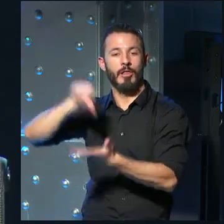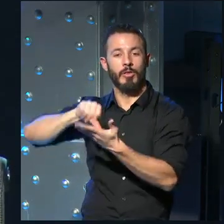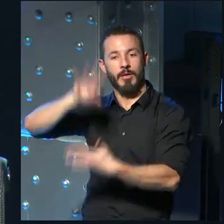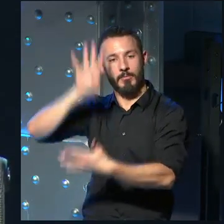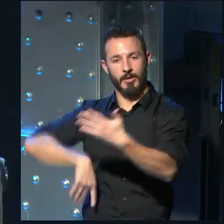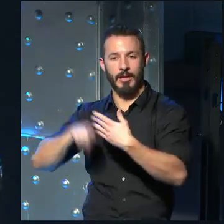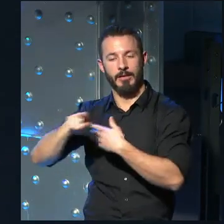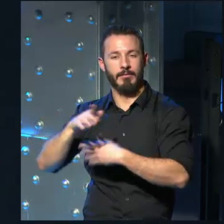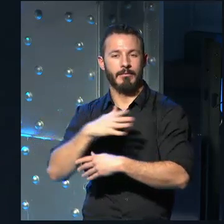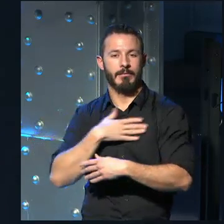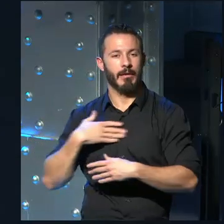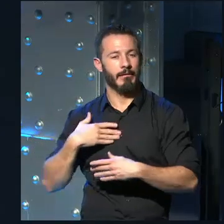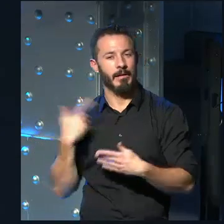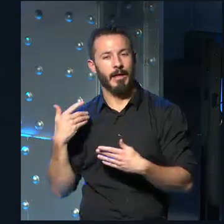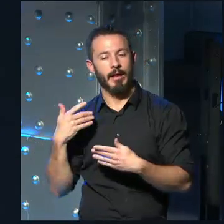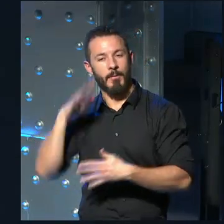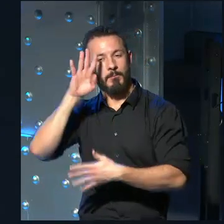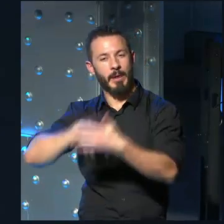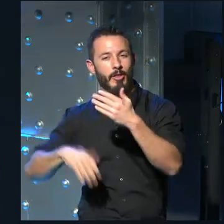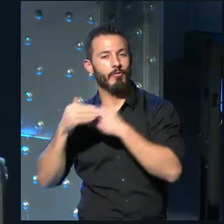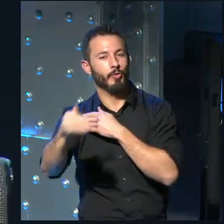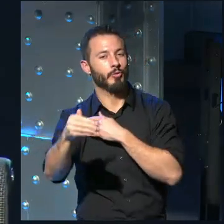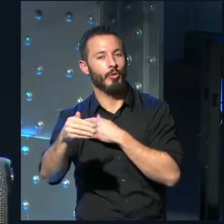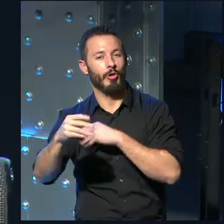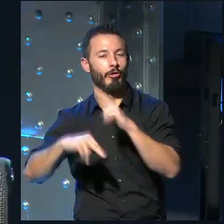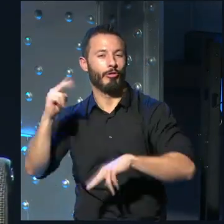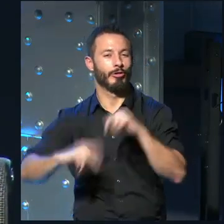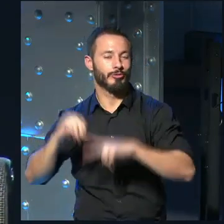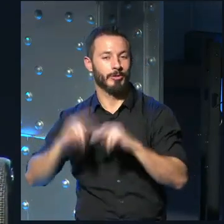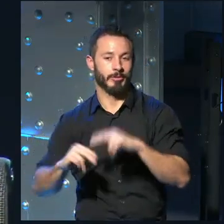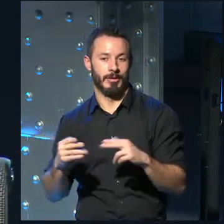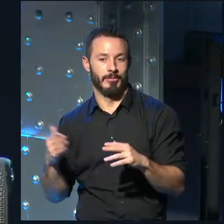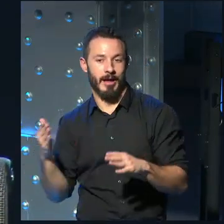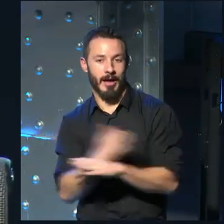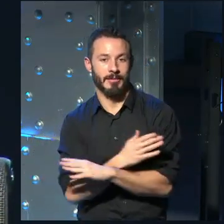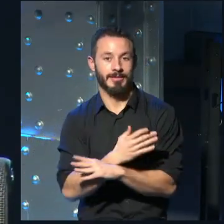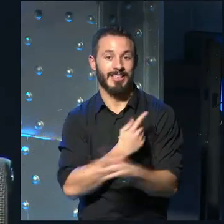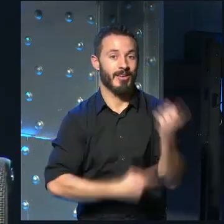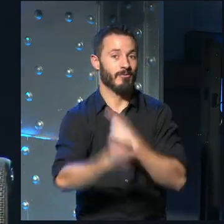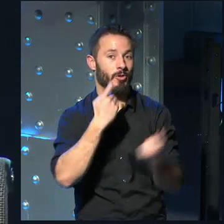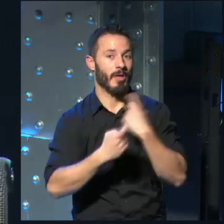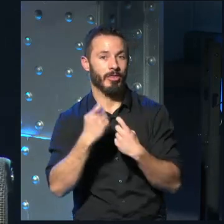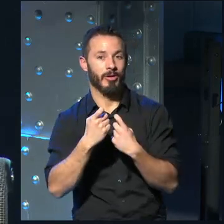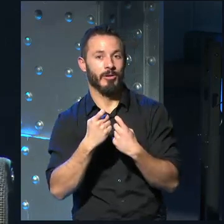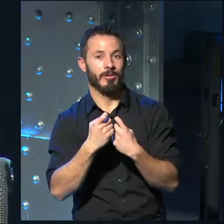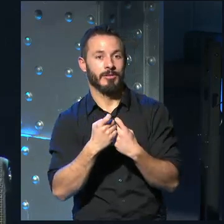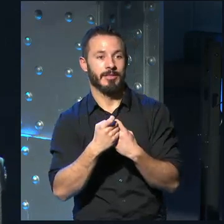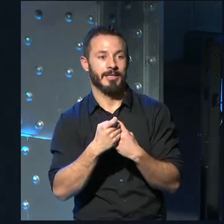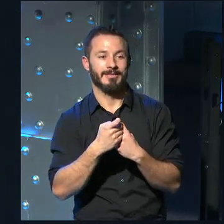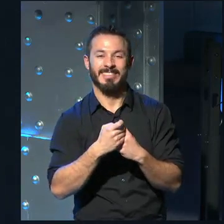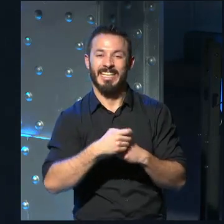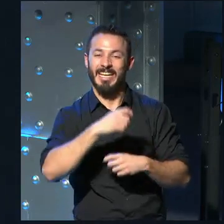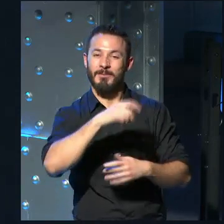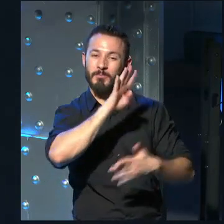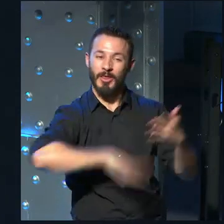construir la Barcelona del futuro, ¿no? Pero para eso necesitaba tener información de cómo en los 73 barrios de la